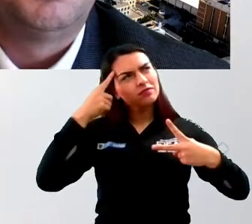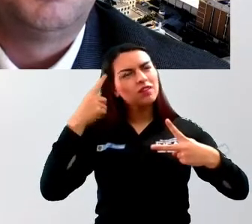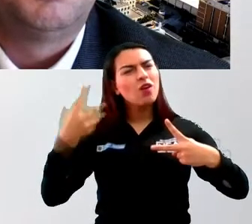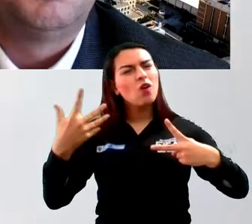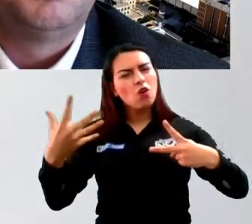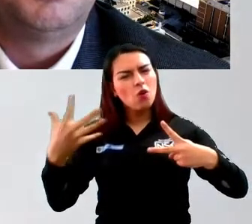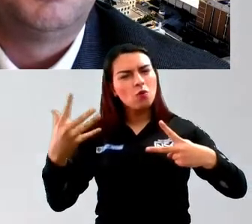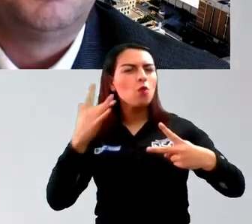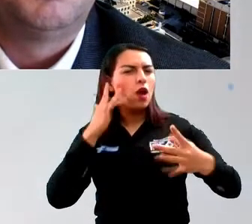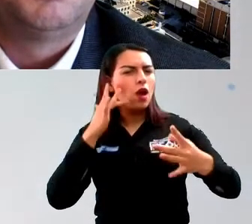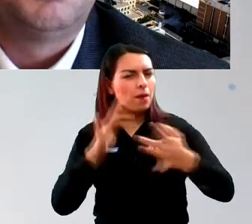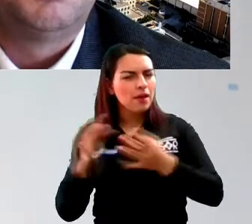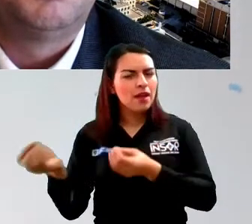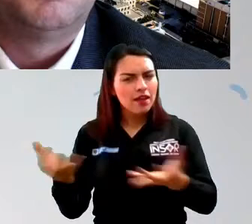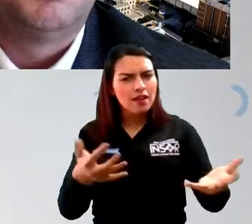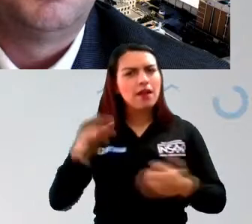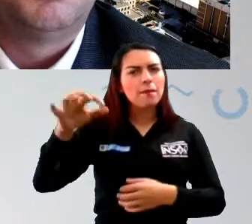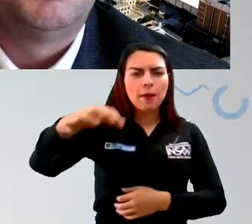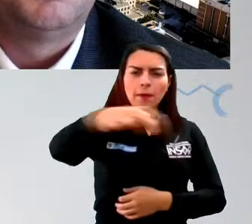estas poblaciones?